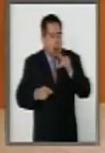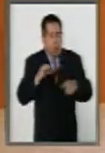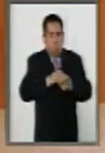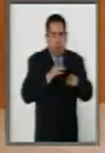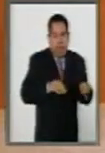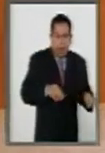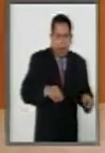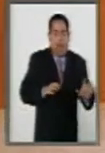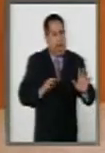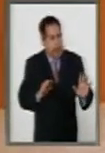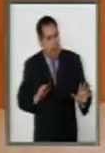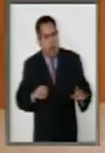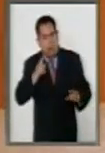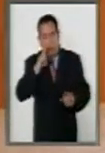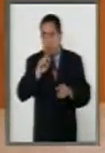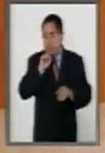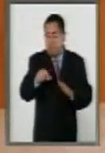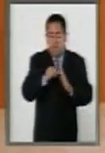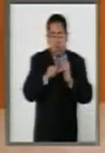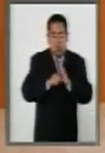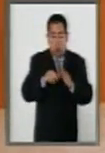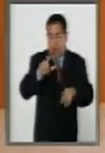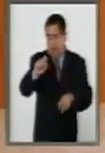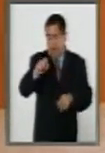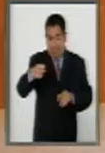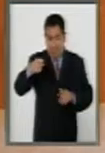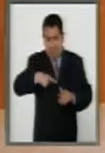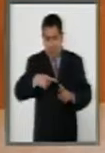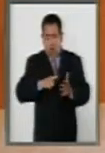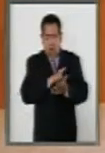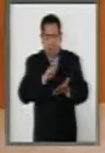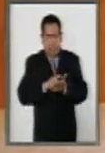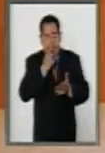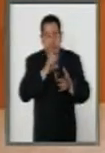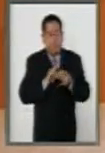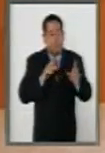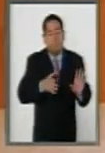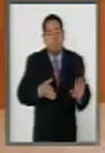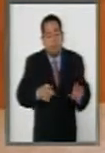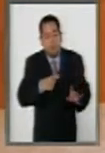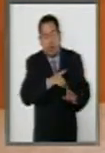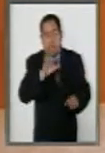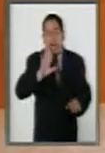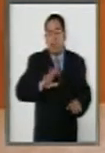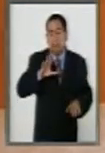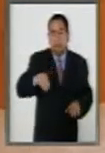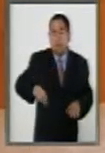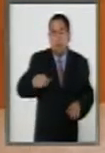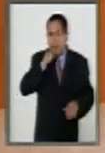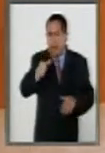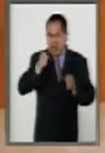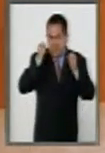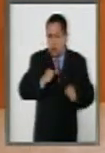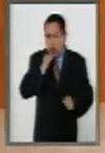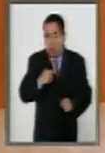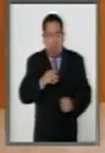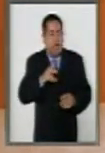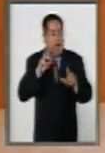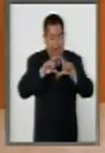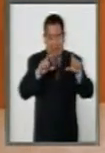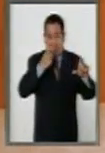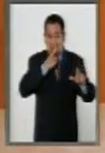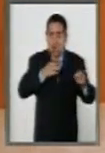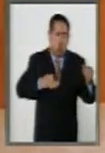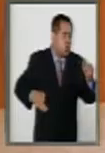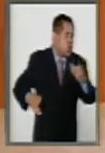es verdad que el artículo 20 del mismo ordenamiento estipula la presunción de inocencia. Todos somos inocentes